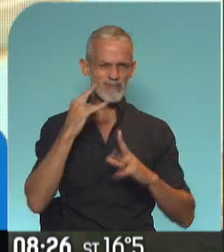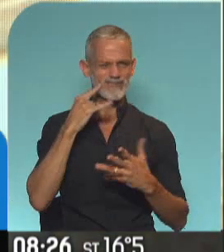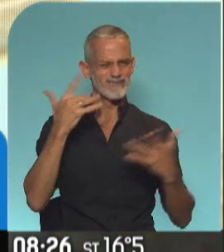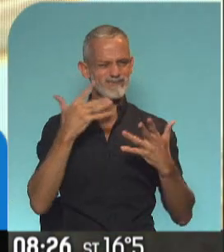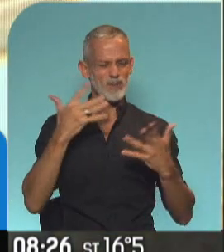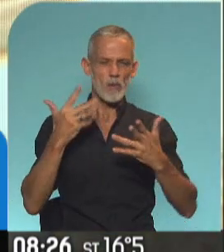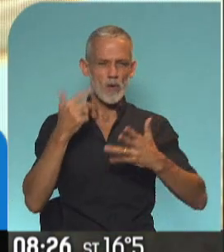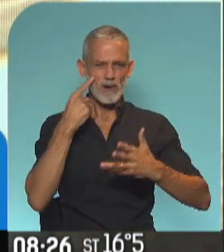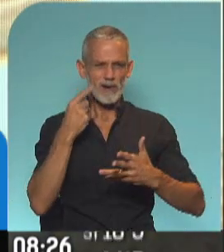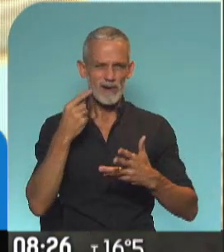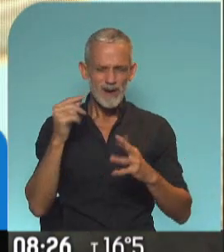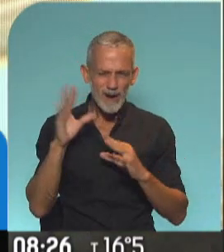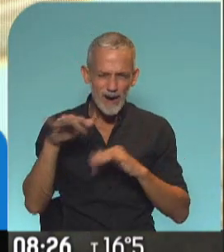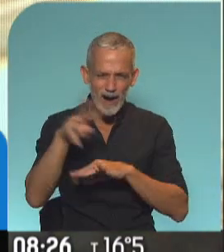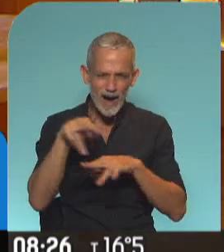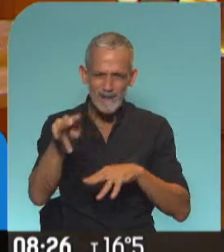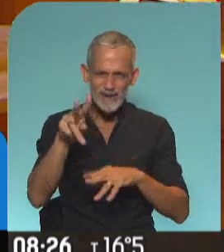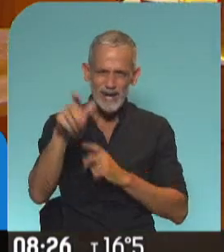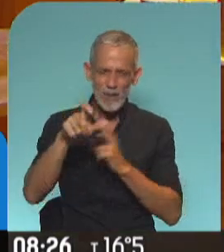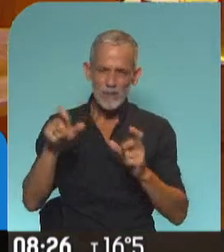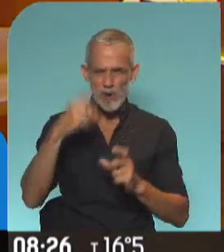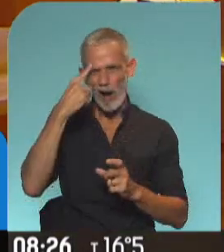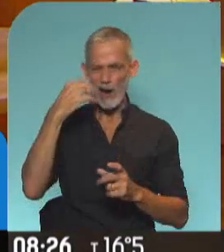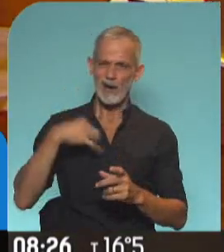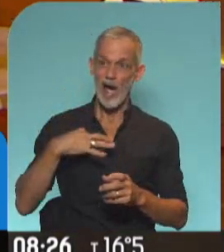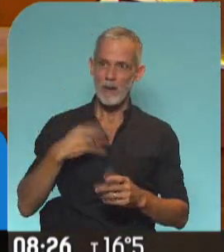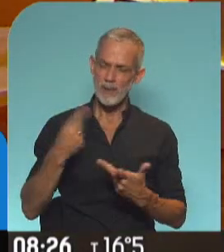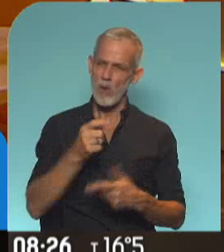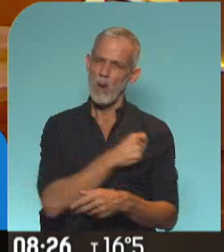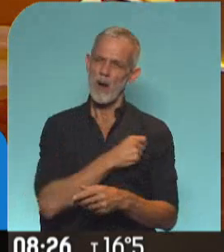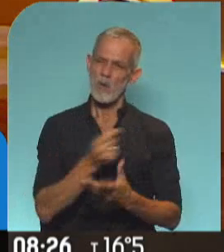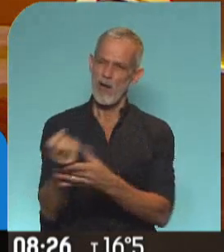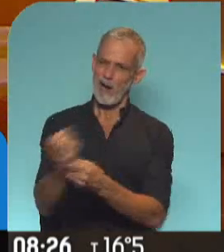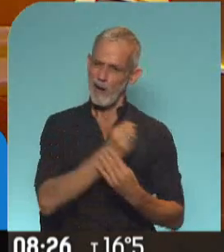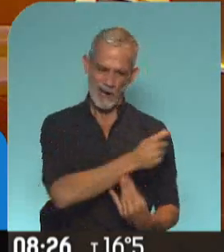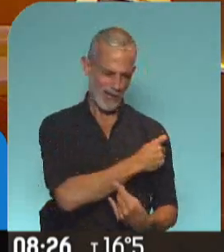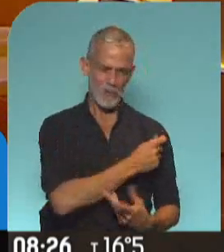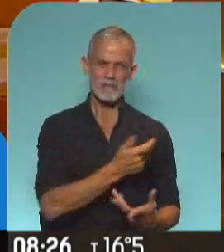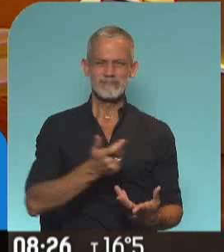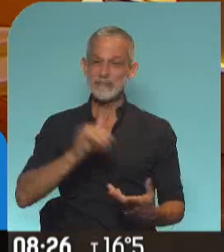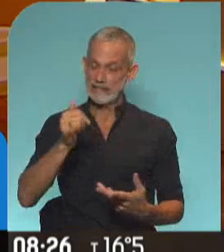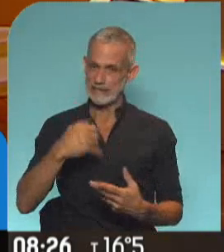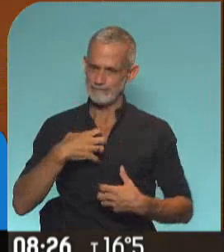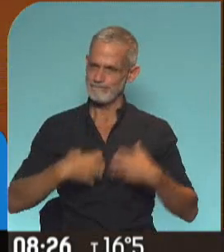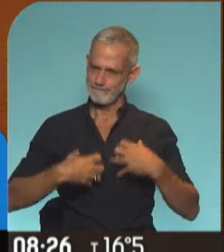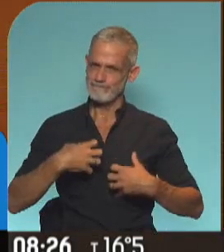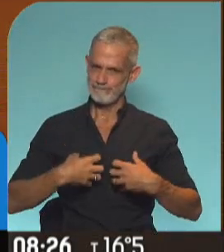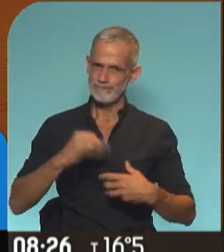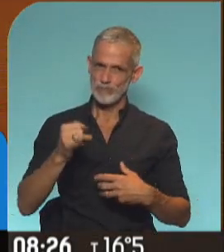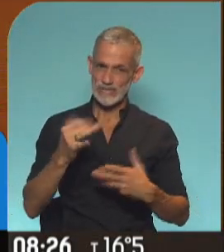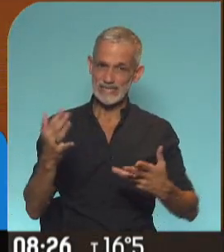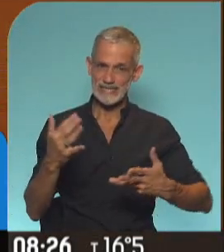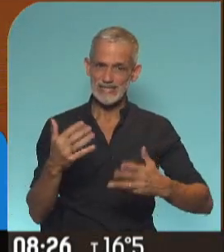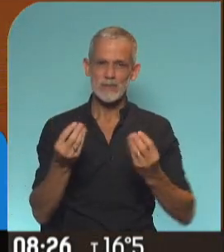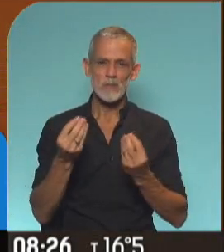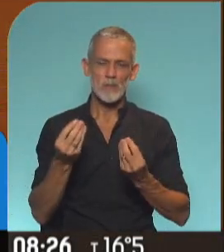escuchas que hay gente que cree que su vida vale más que la del otro y sí sí porque sobre